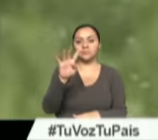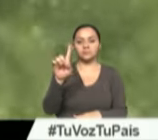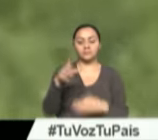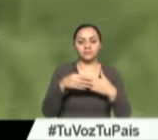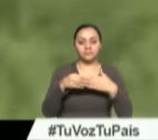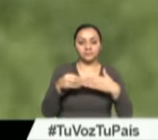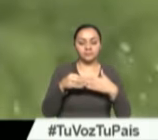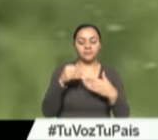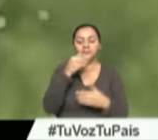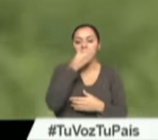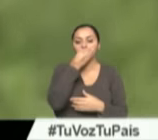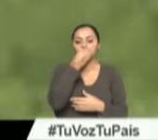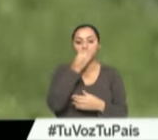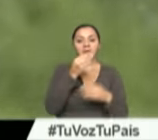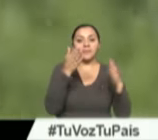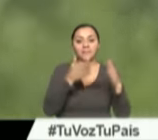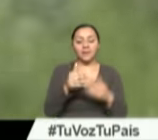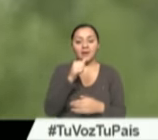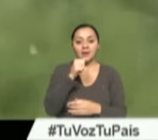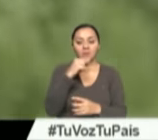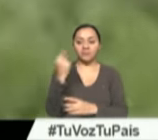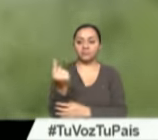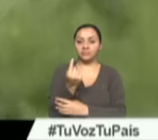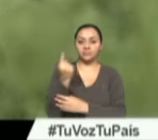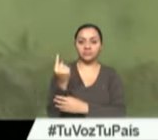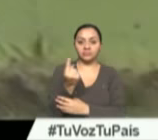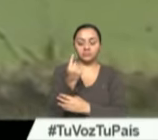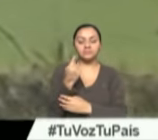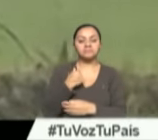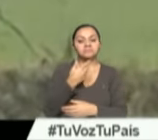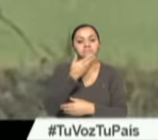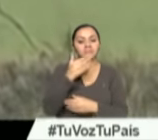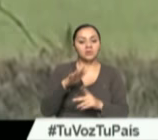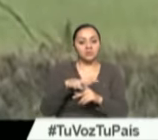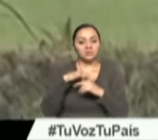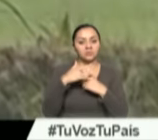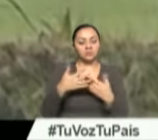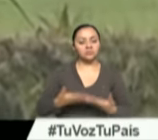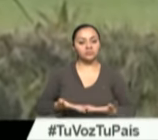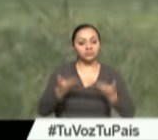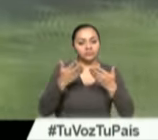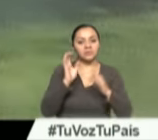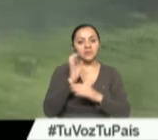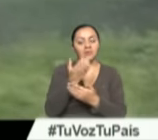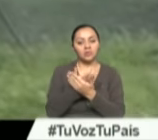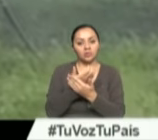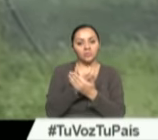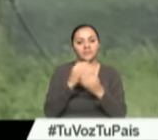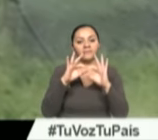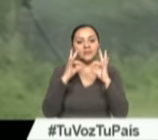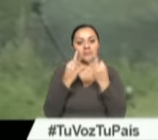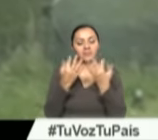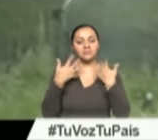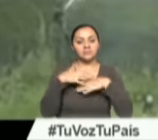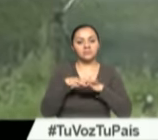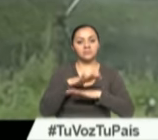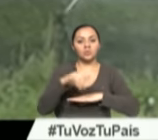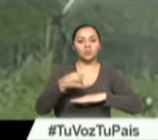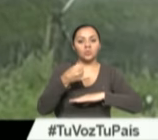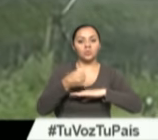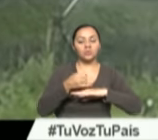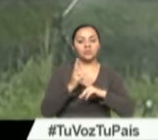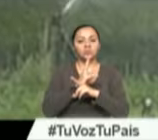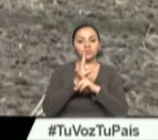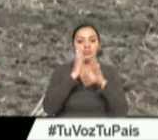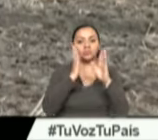$739,341. El sistema de riego contribuye a mejorar las condiciones socioeconómicas de las familias integrantes de la Junta General de